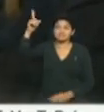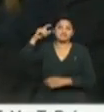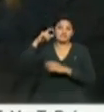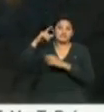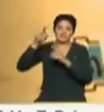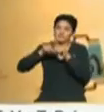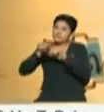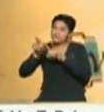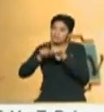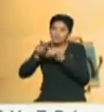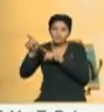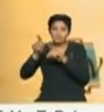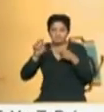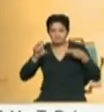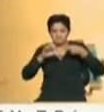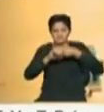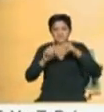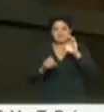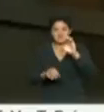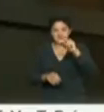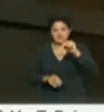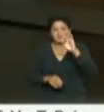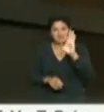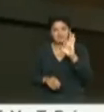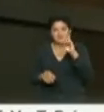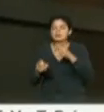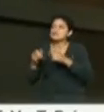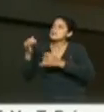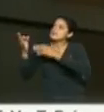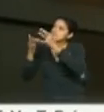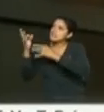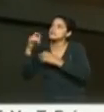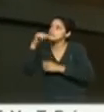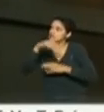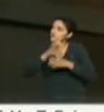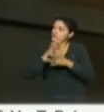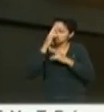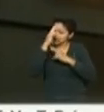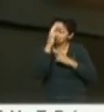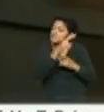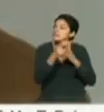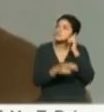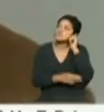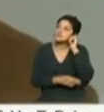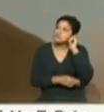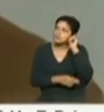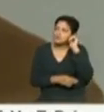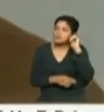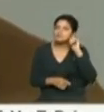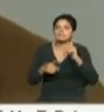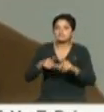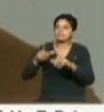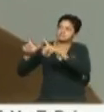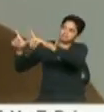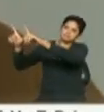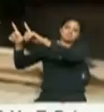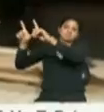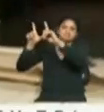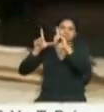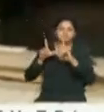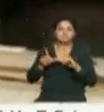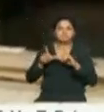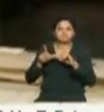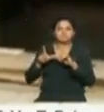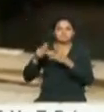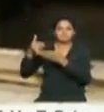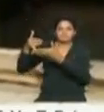Telecomunicaciones, CNT, un reconocimiento en temas de prevención de violencia de género. Esto gracias a la certificación de sus colaboradores a nivel